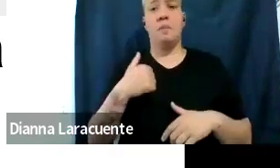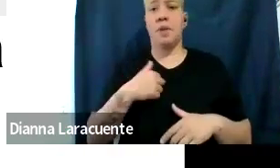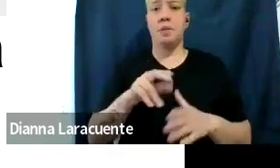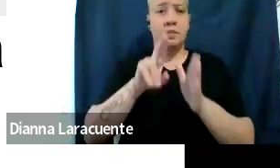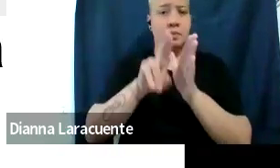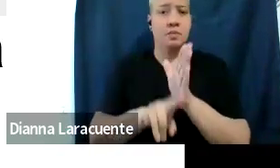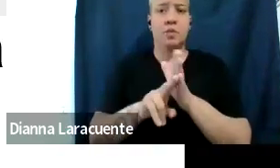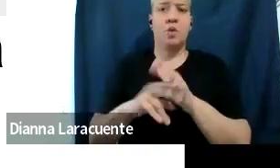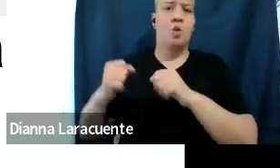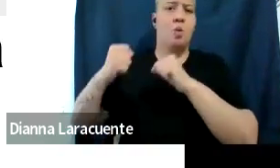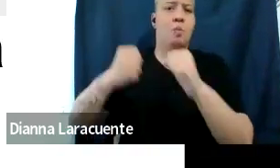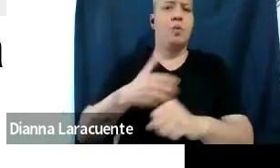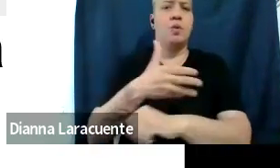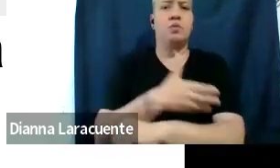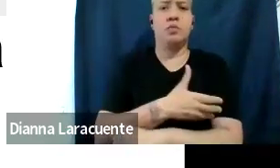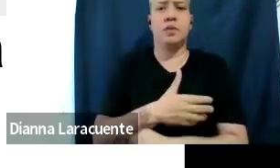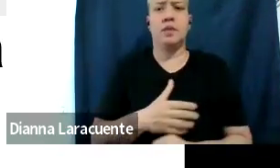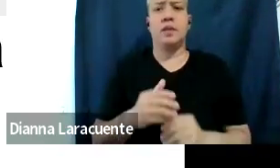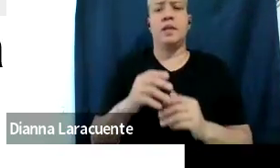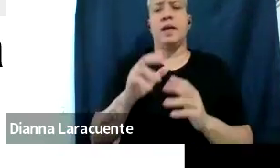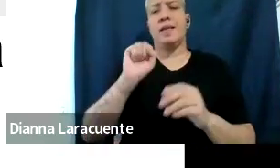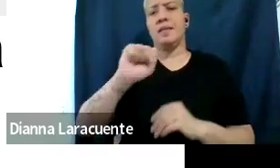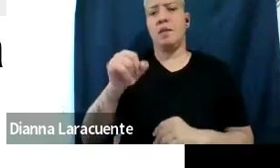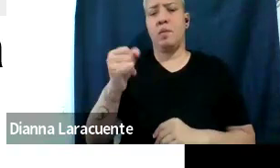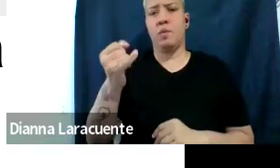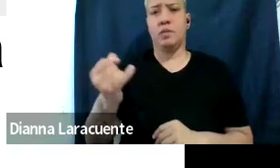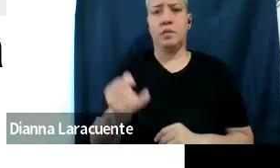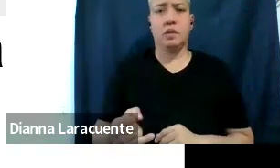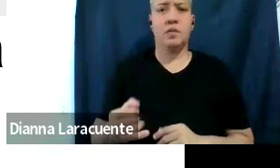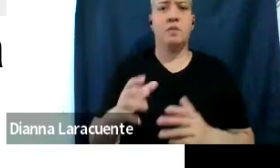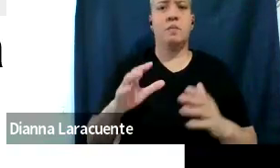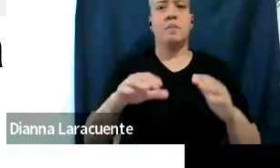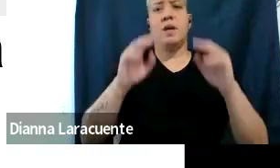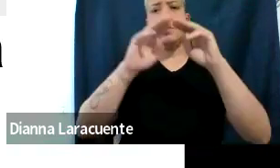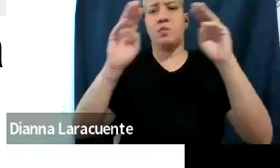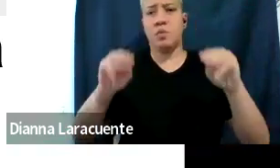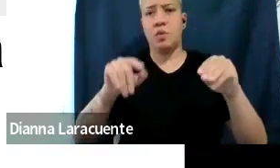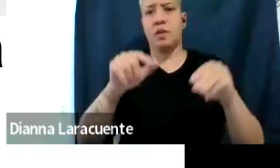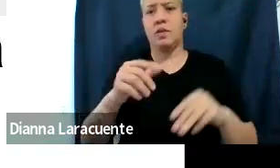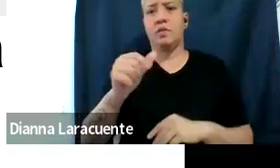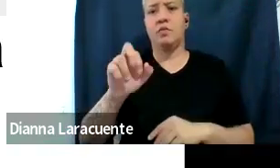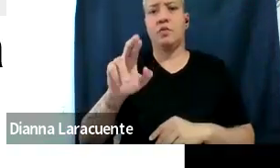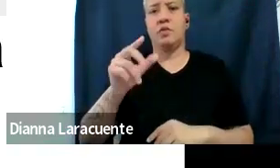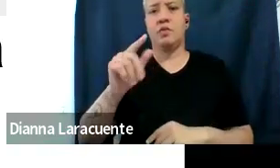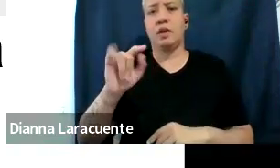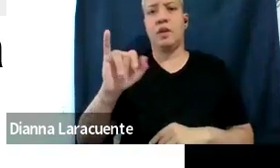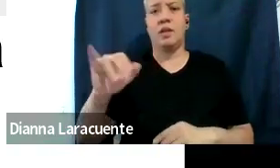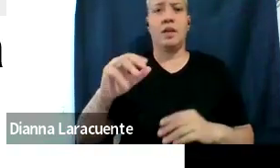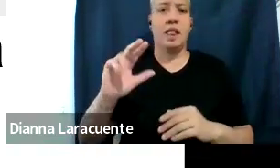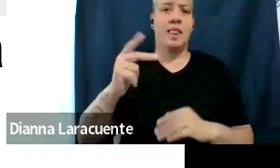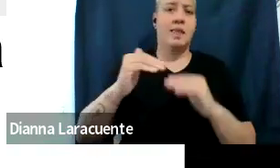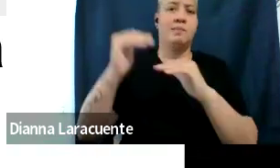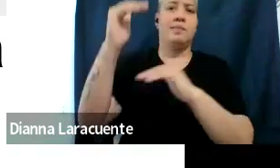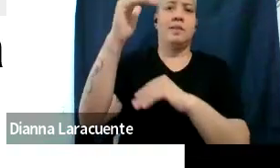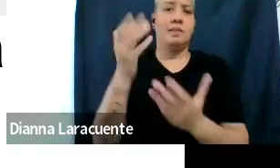los poderosos en el cementerio de San Juan, me hacen un mausoleo que Giorgetti hubiera hecho, miren, 3 pisos si lo